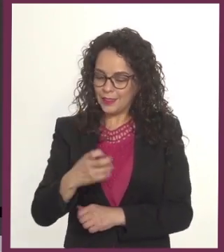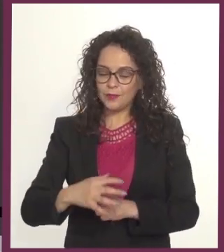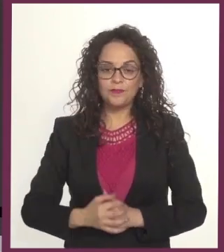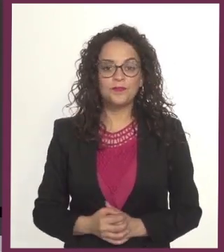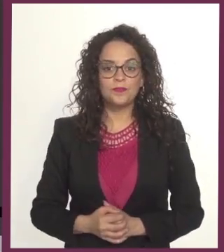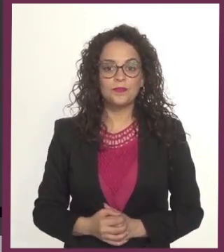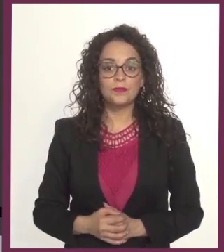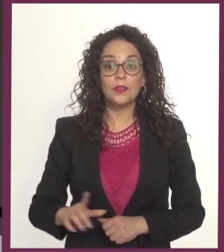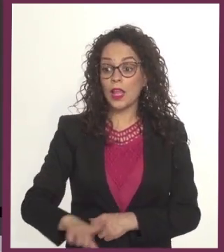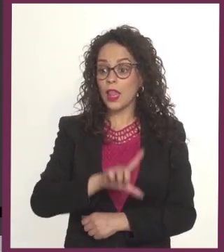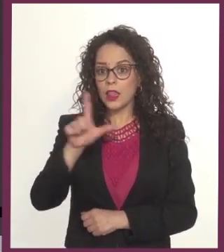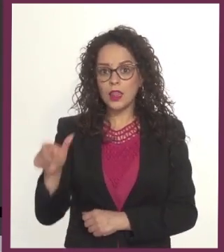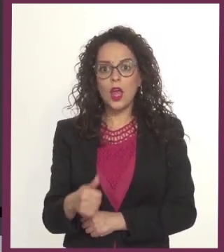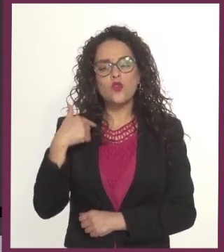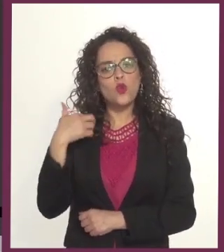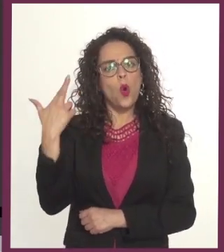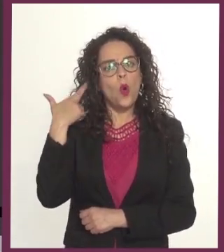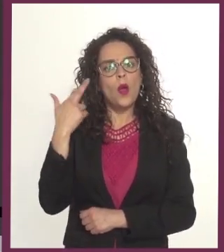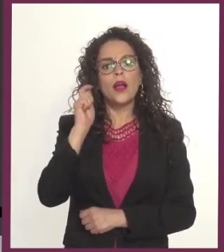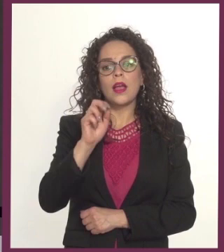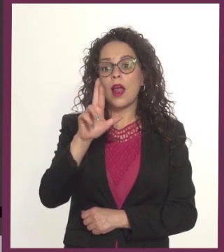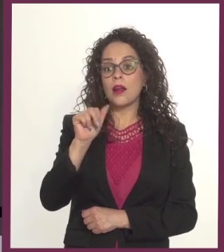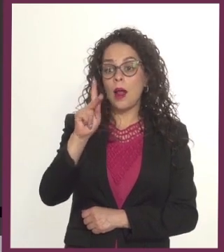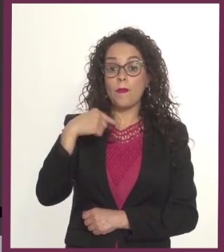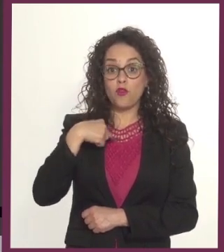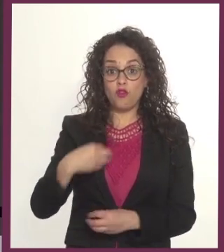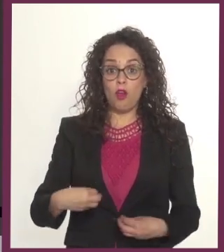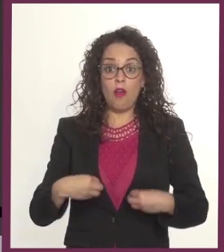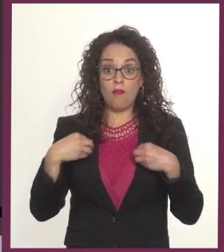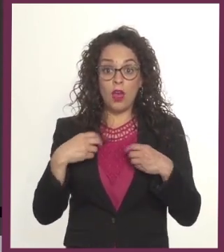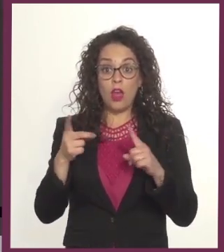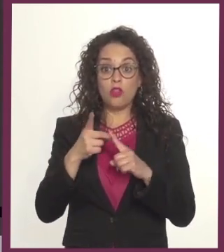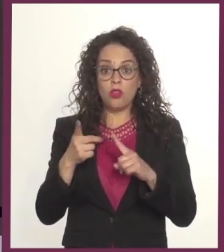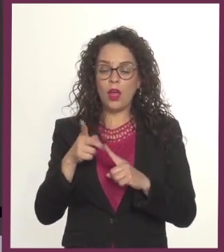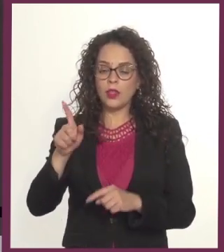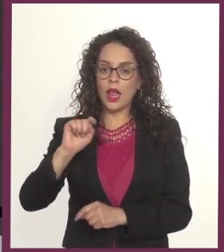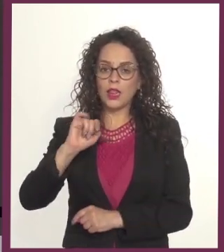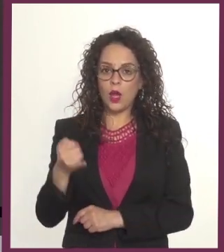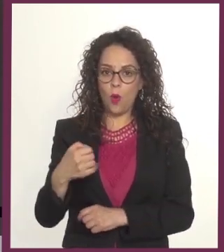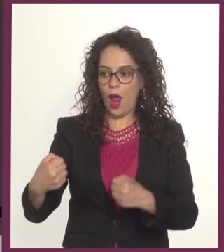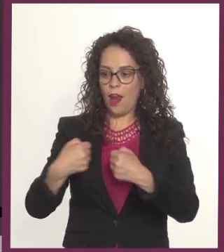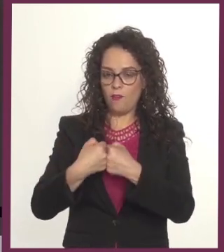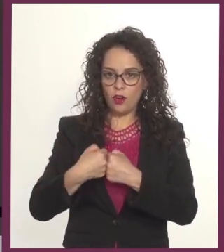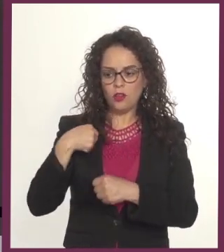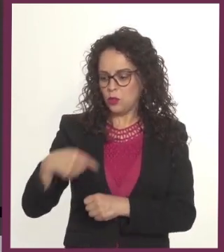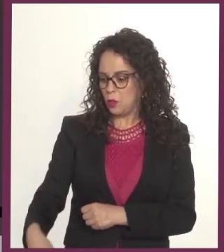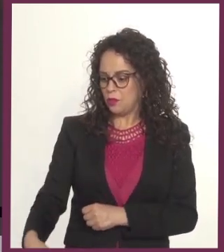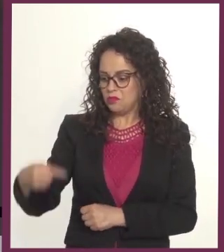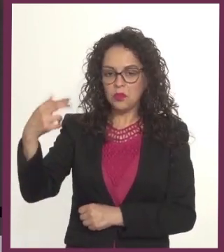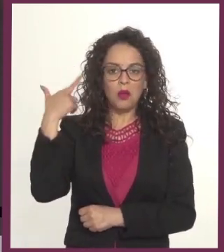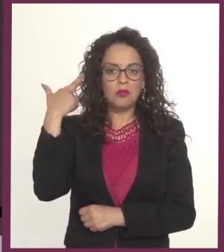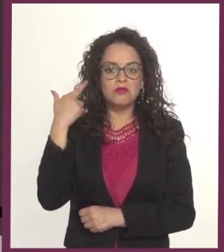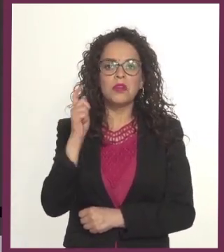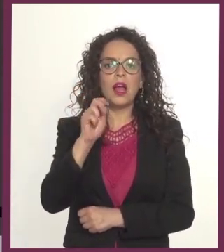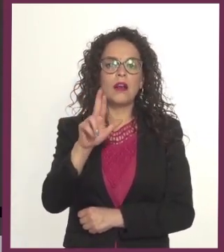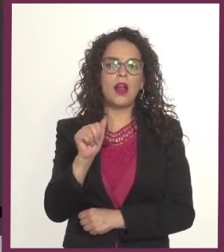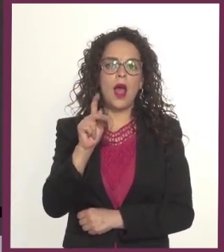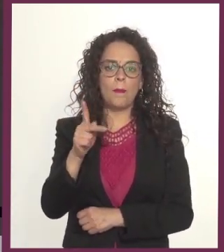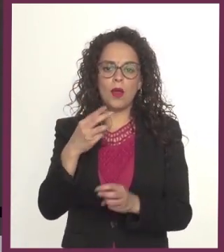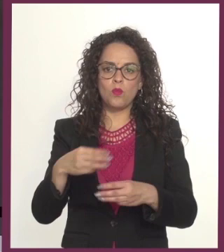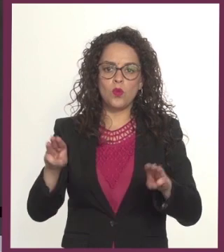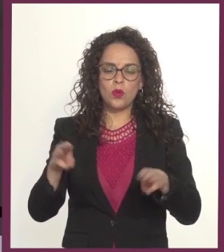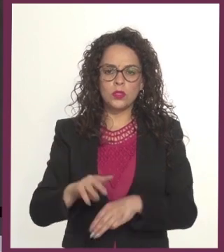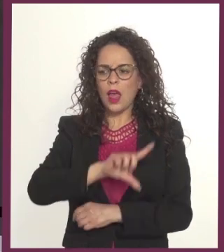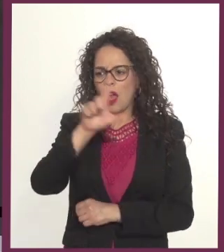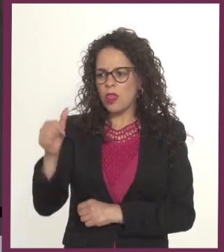Rendir honores. Y luego escuché rap, yo soy de Tijuana, soy de la frontera, y escuché rap desde chico, pero luego